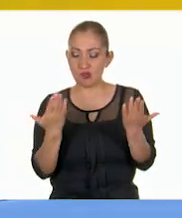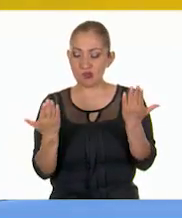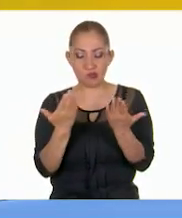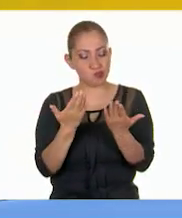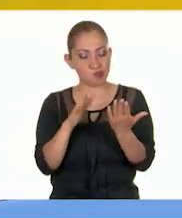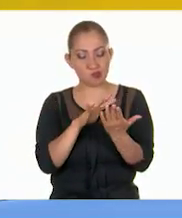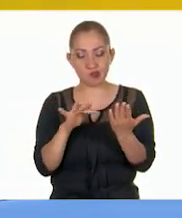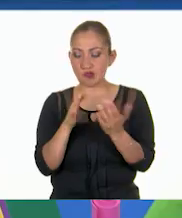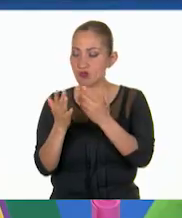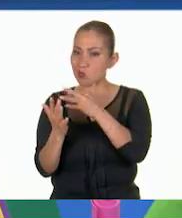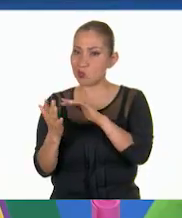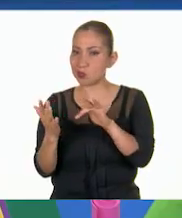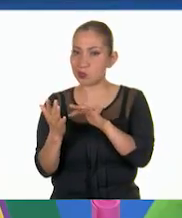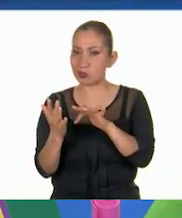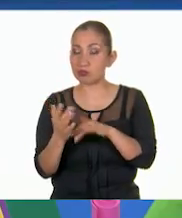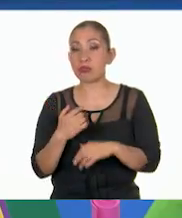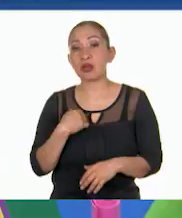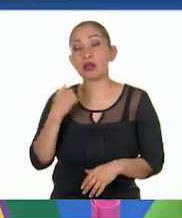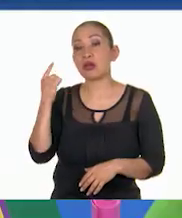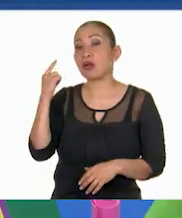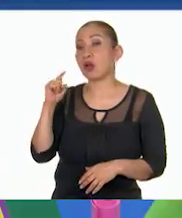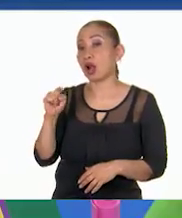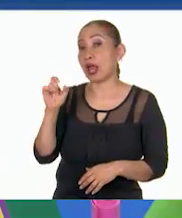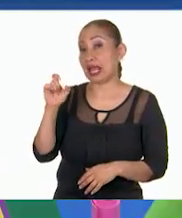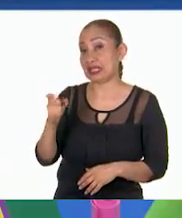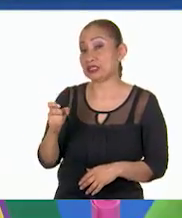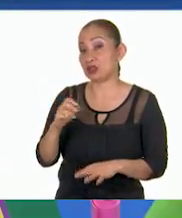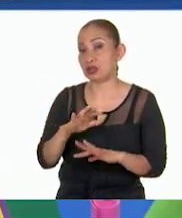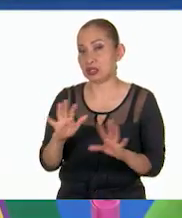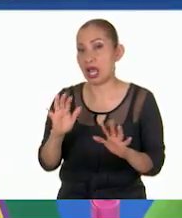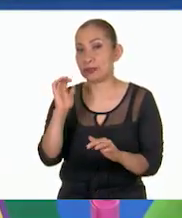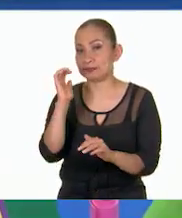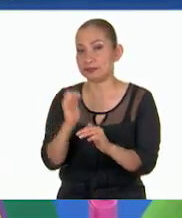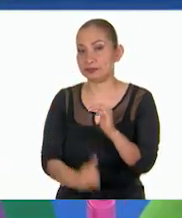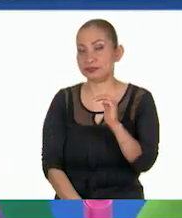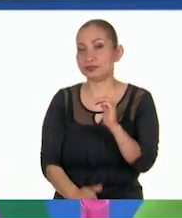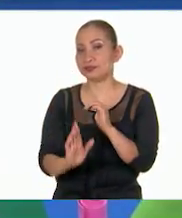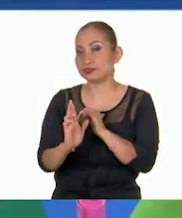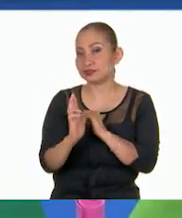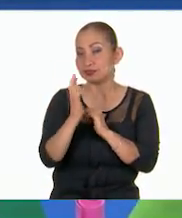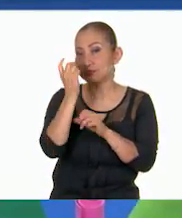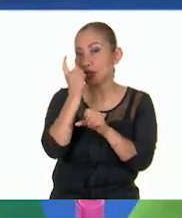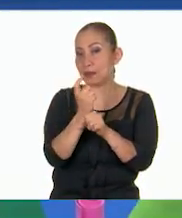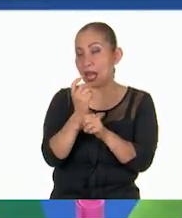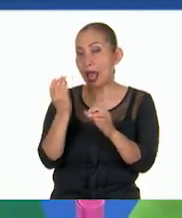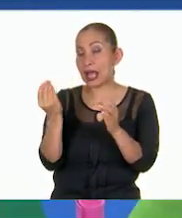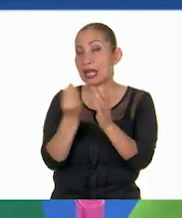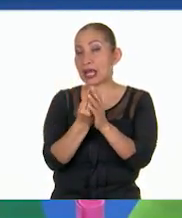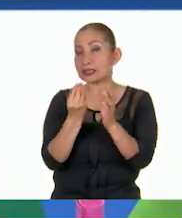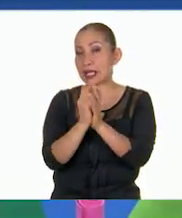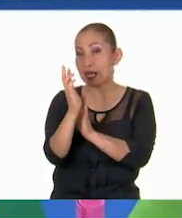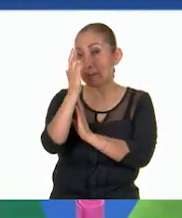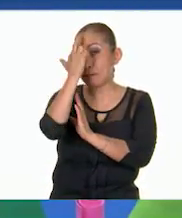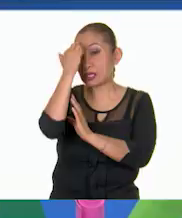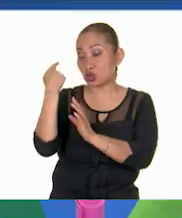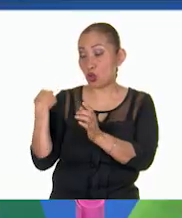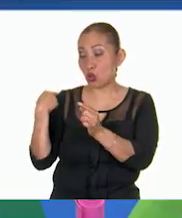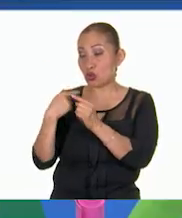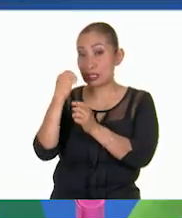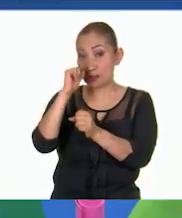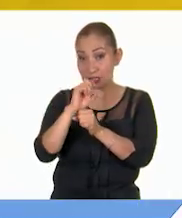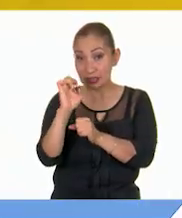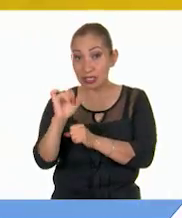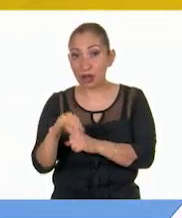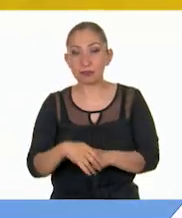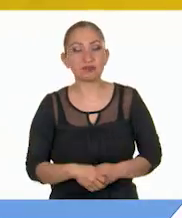leído. Pues supongo que con esto estamos concluyendo nuestra primera sesión de repaso de la semana, ¿cierto,